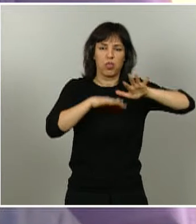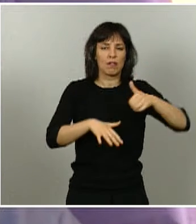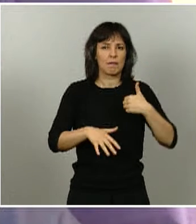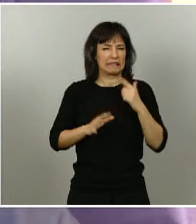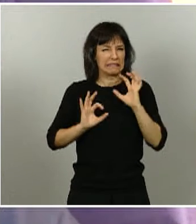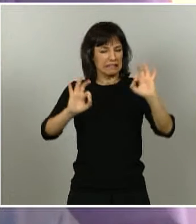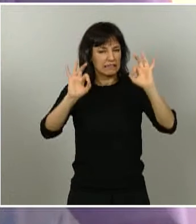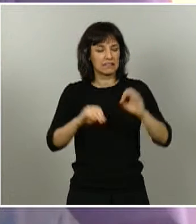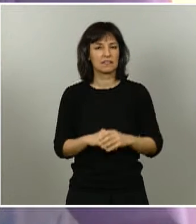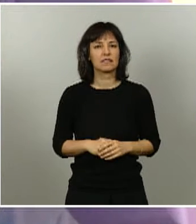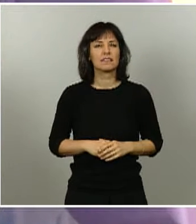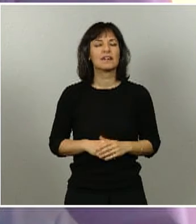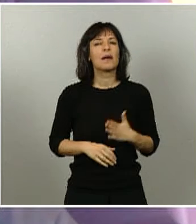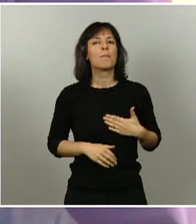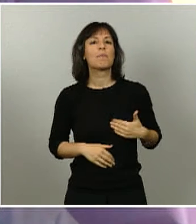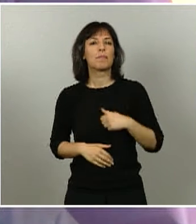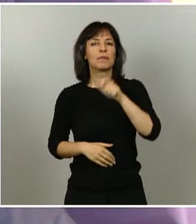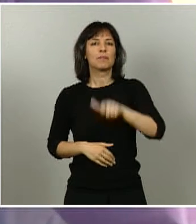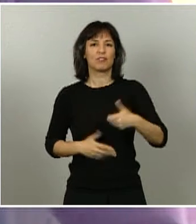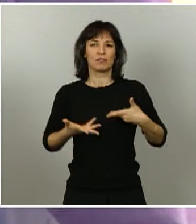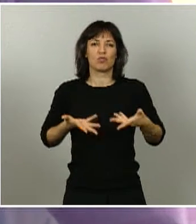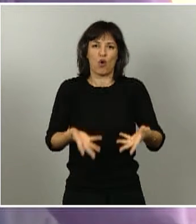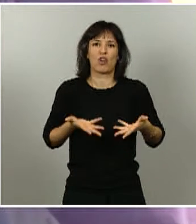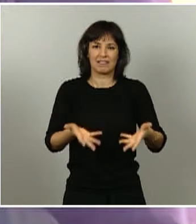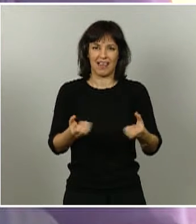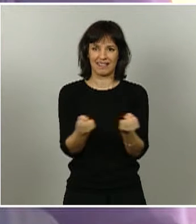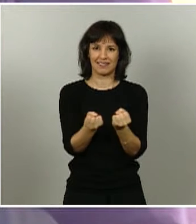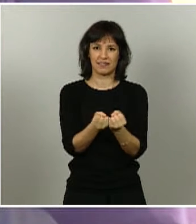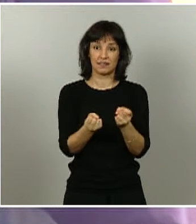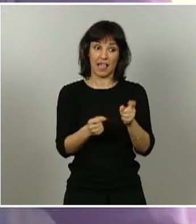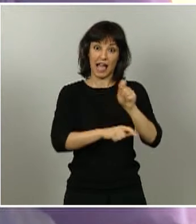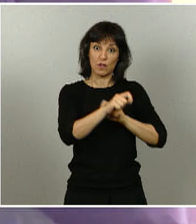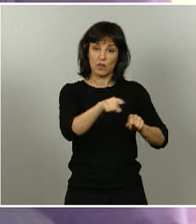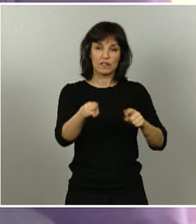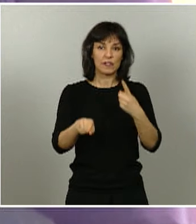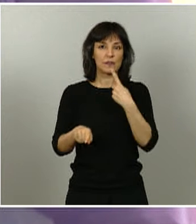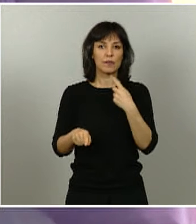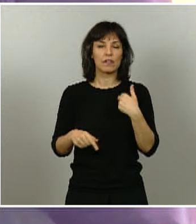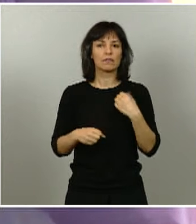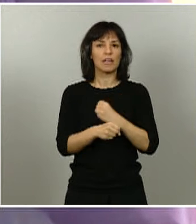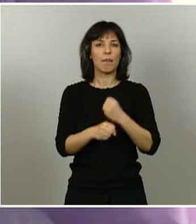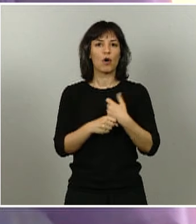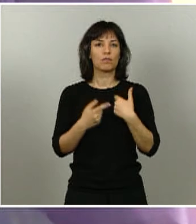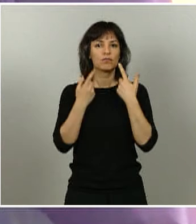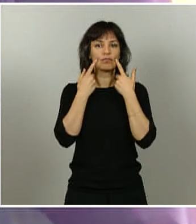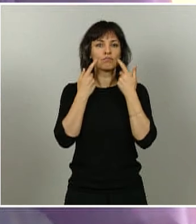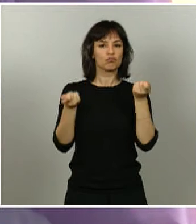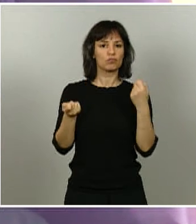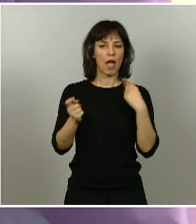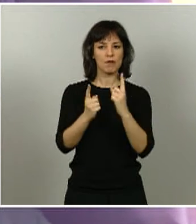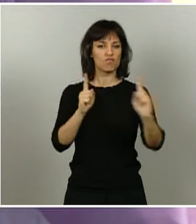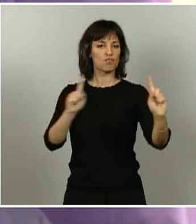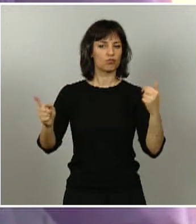que ellos han dicho desde asociaciones que su labor, desde luego, no va a ser la de la vigilancia del distanciamiento físico entre